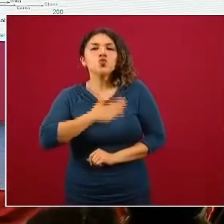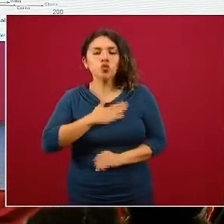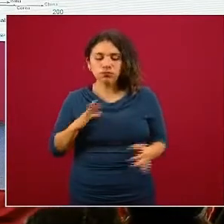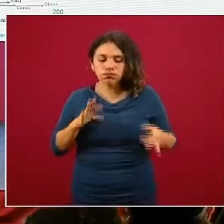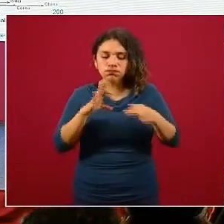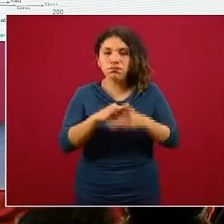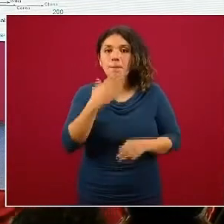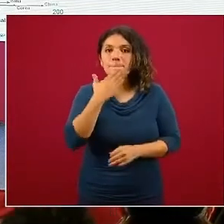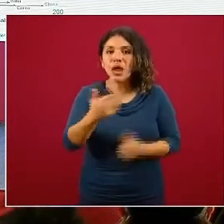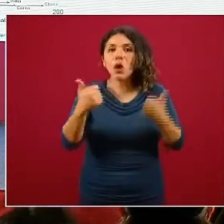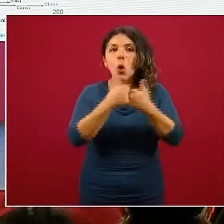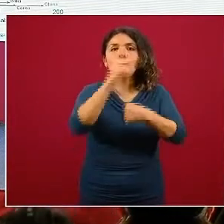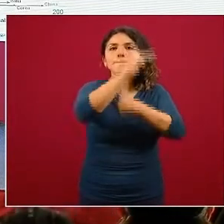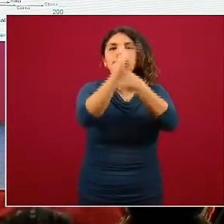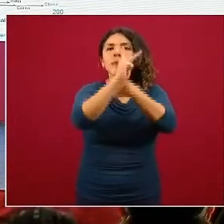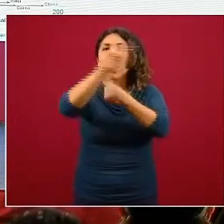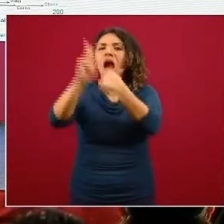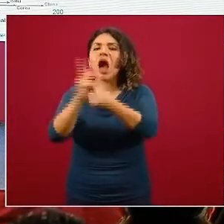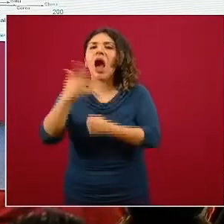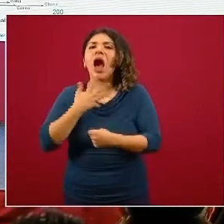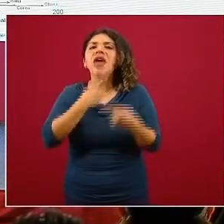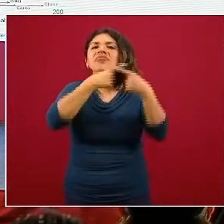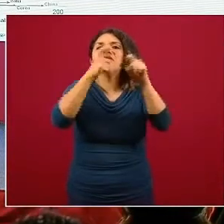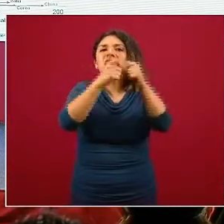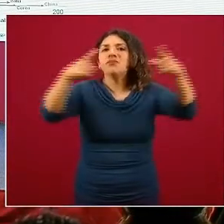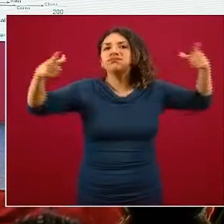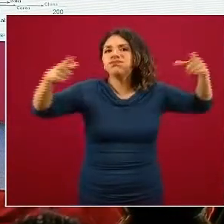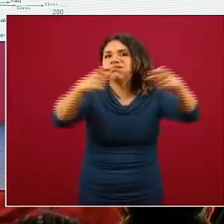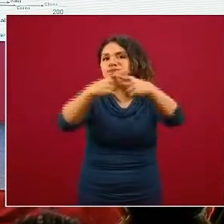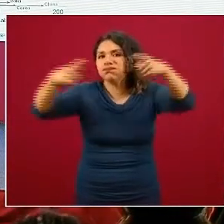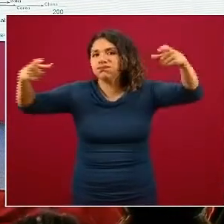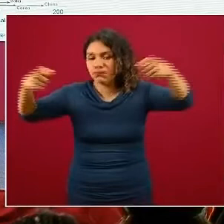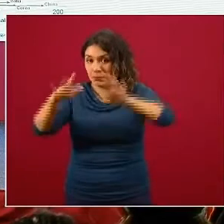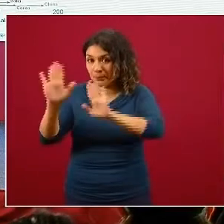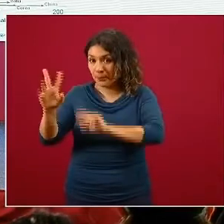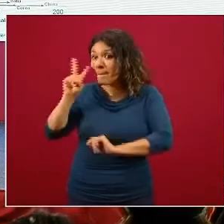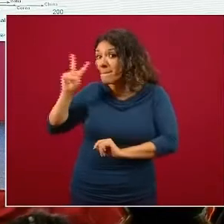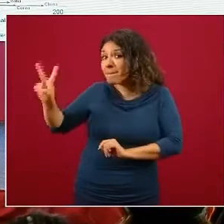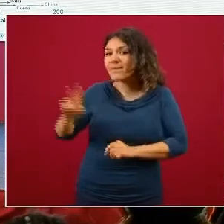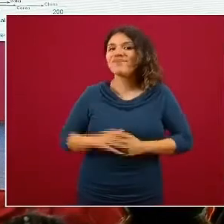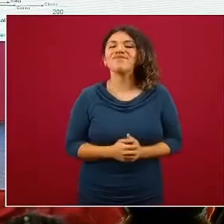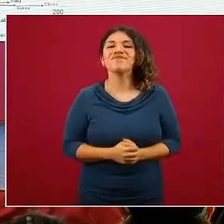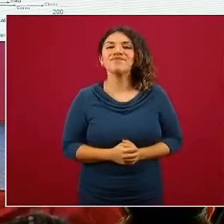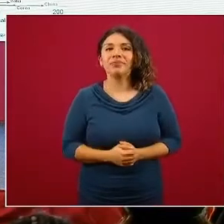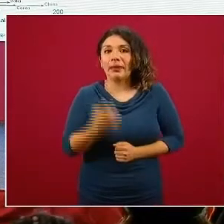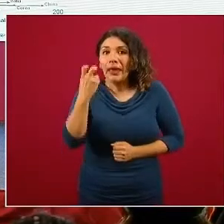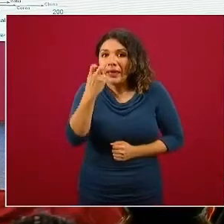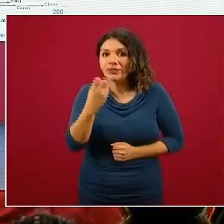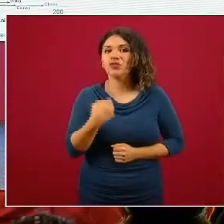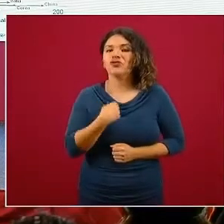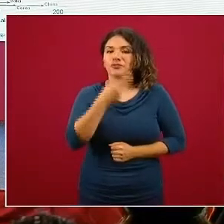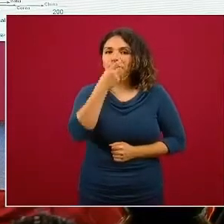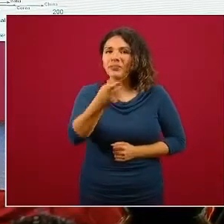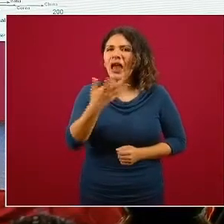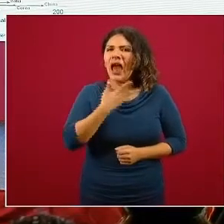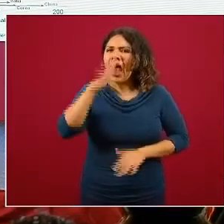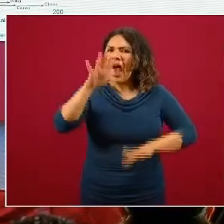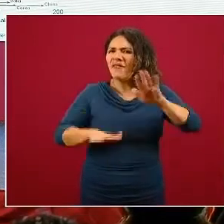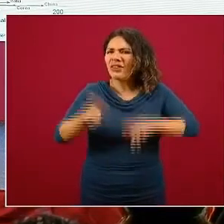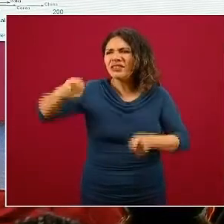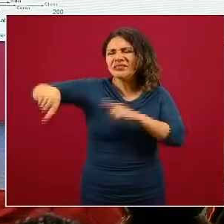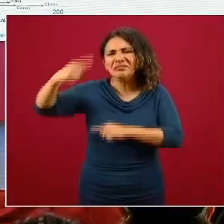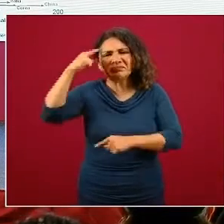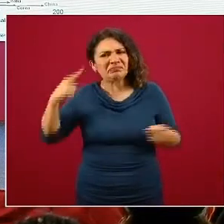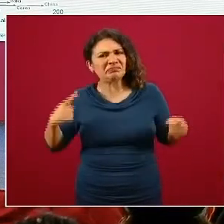adecuada, entre países que tienen distinto tamaño. Y ahí viene una de las persistentes resistencias a ver la